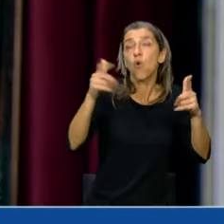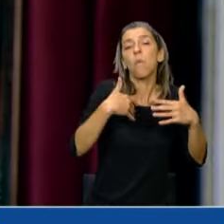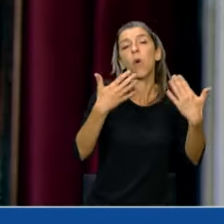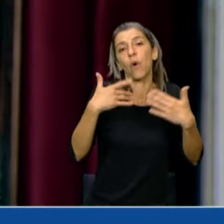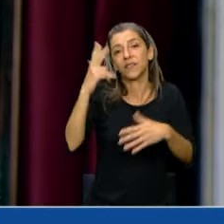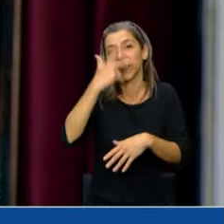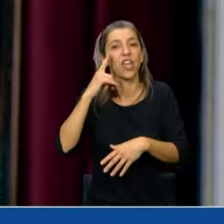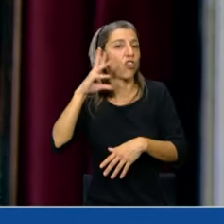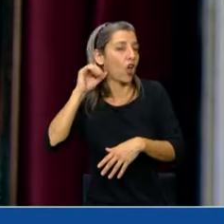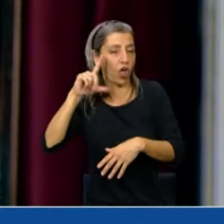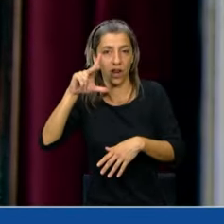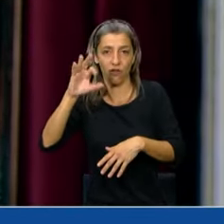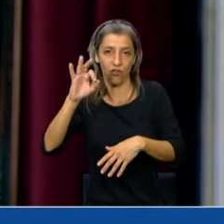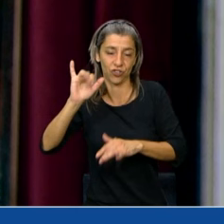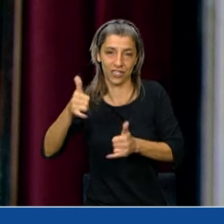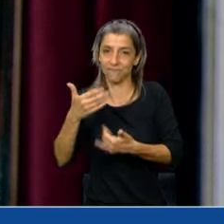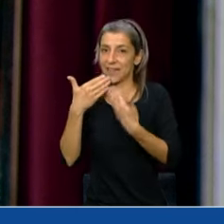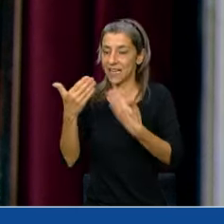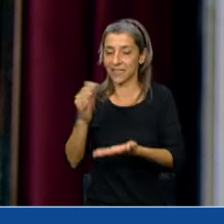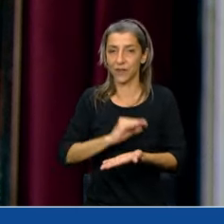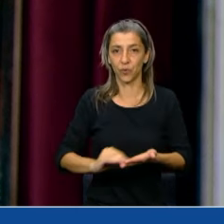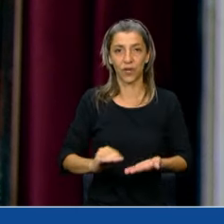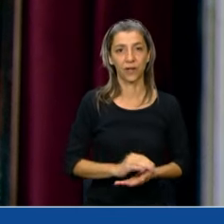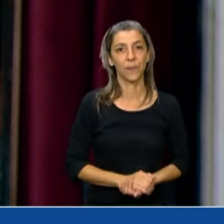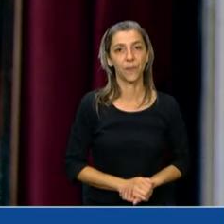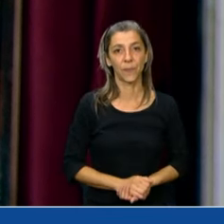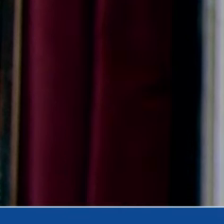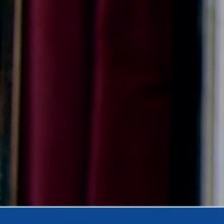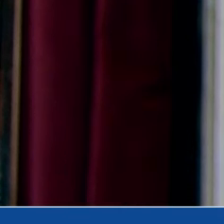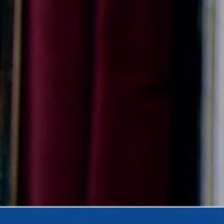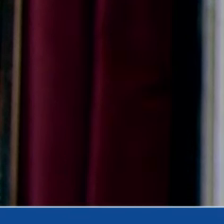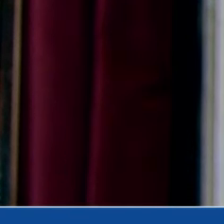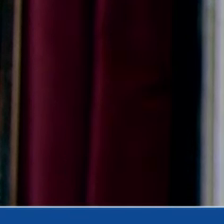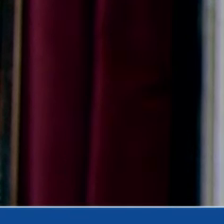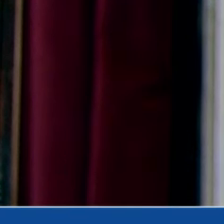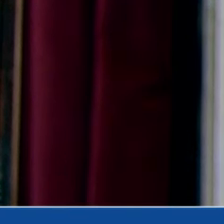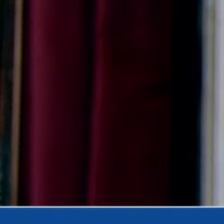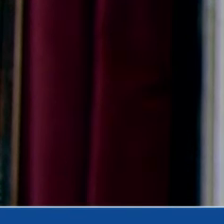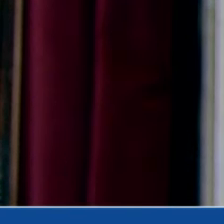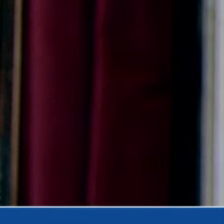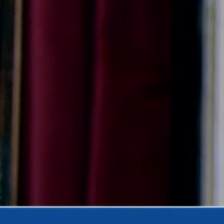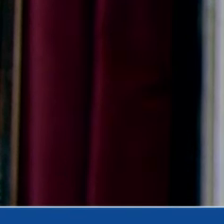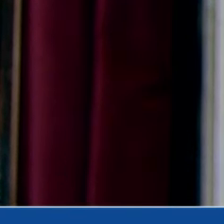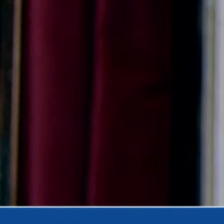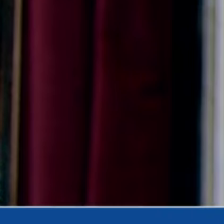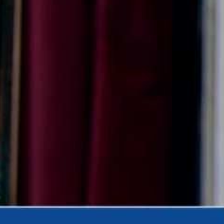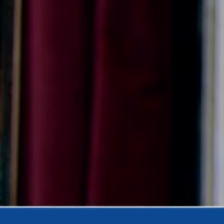diputada camaño continúa en el uso de la palabra el diputado por la provincia de neuquén Pablo